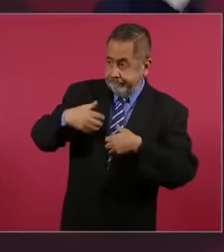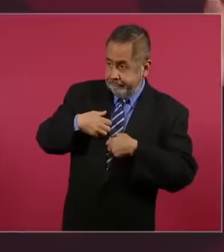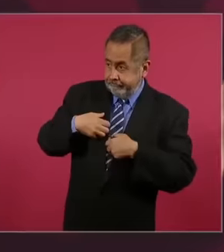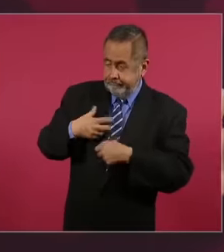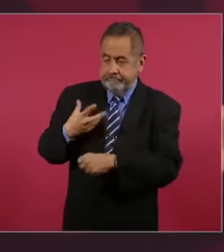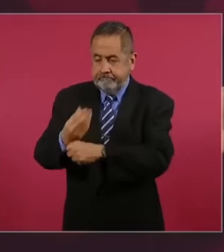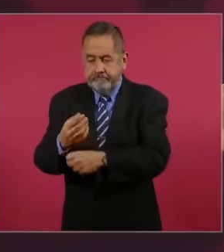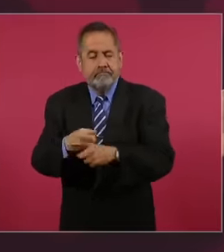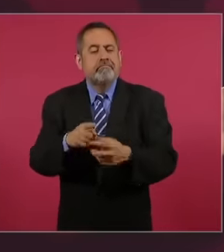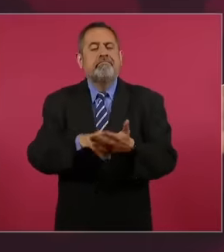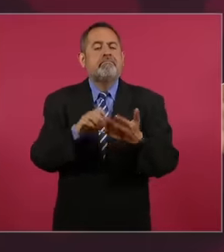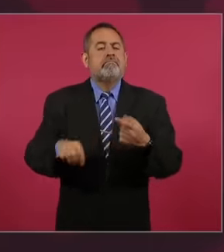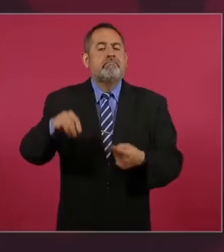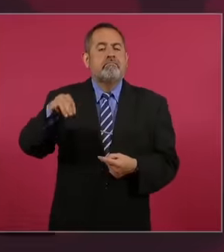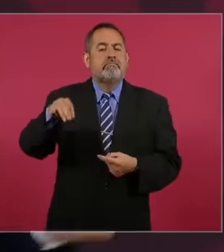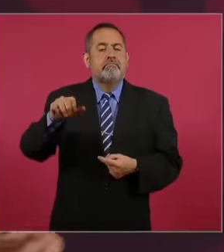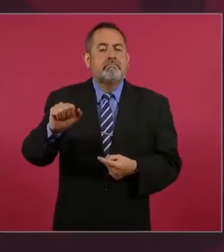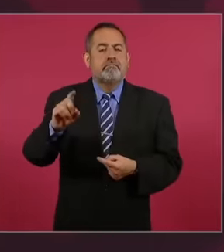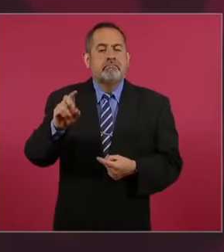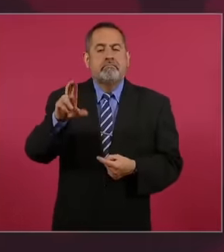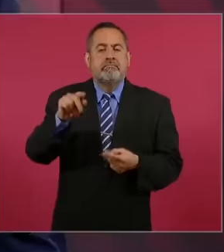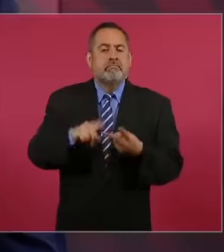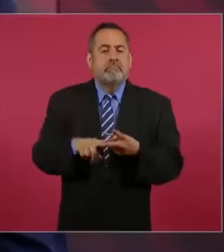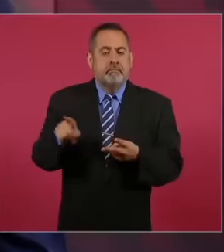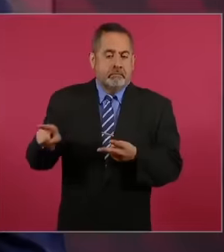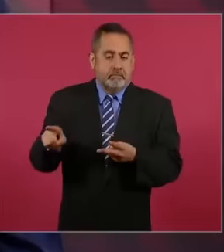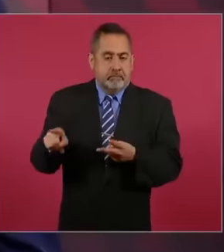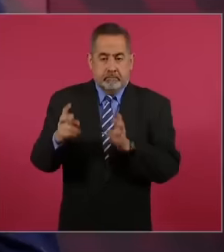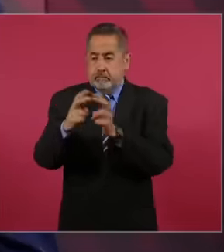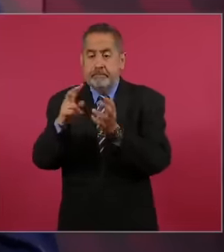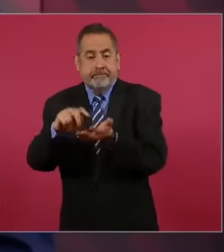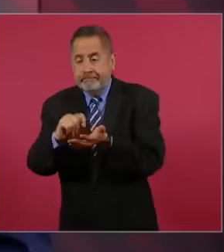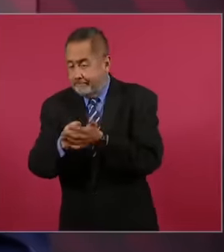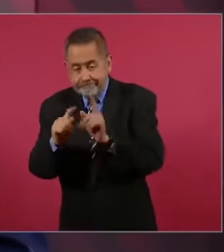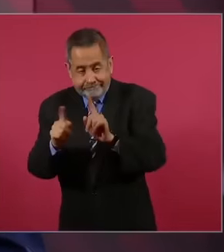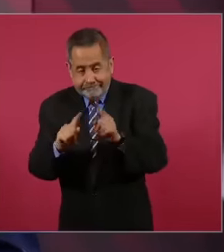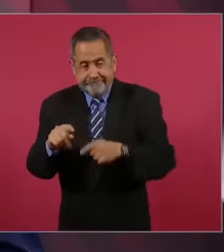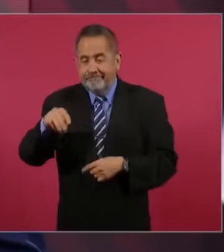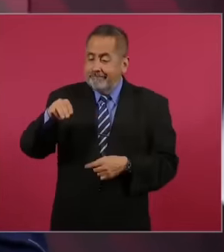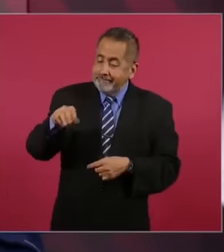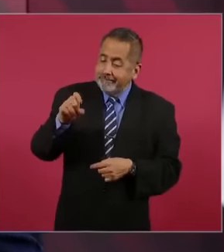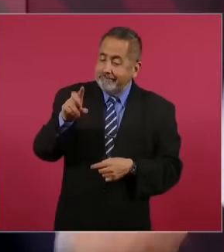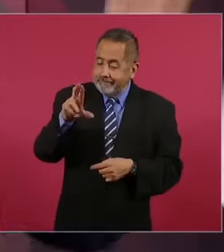Esta, Madero, que no Tampico,